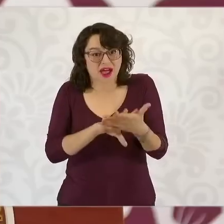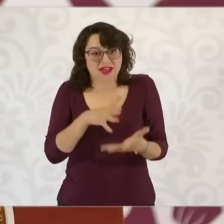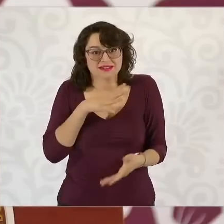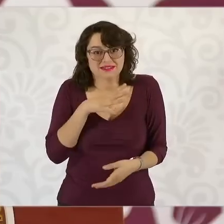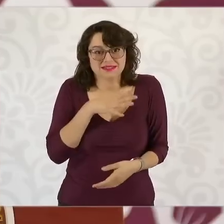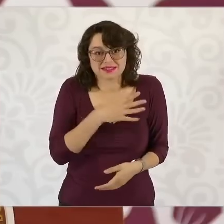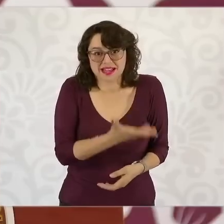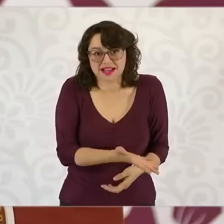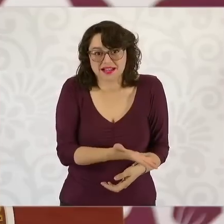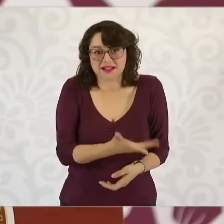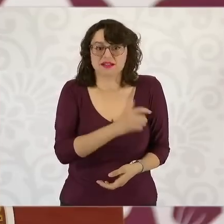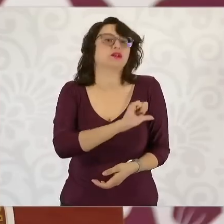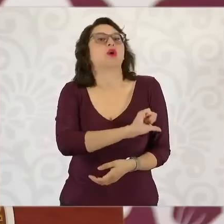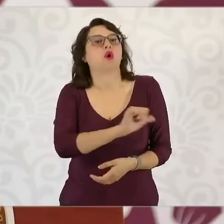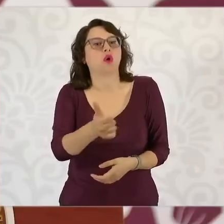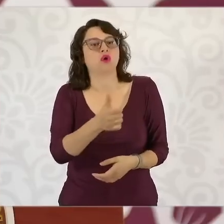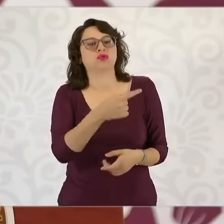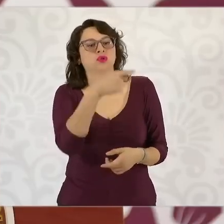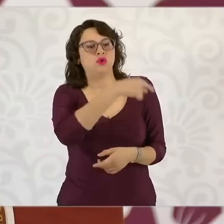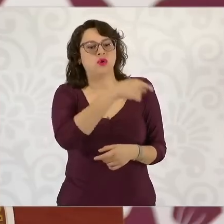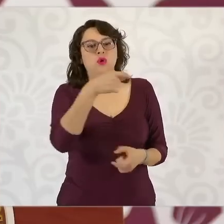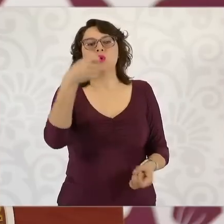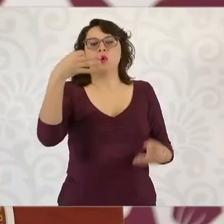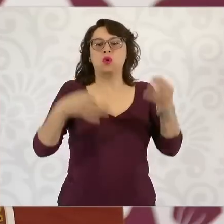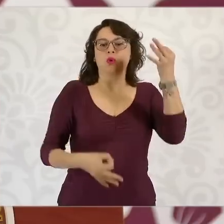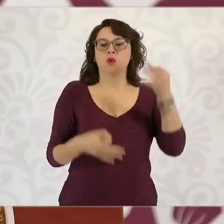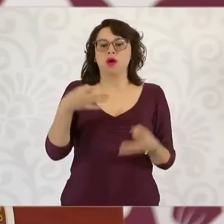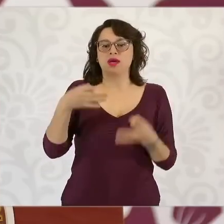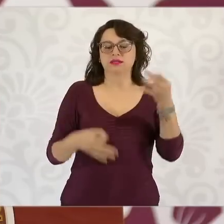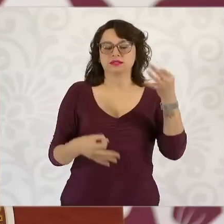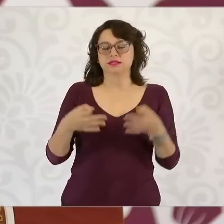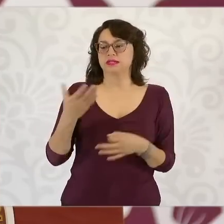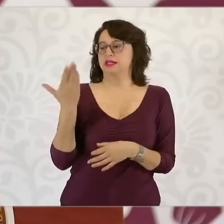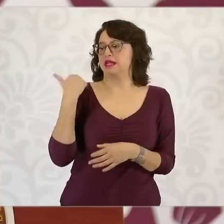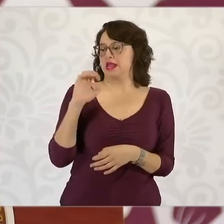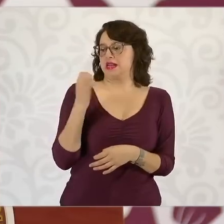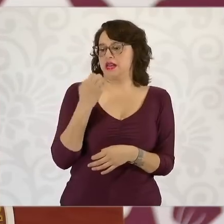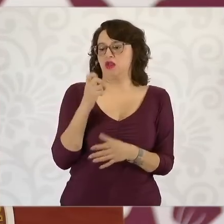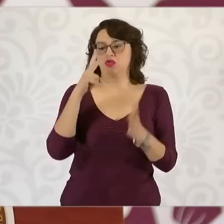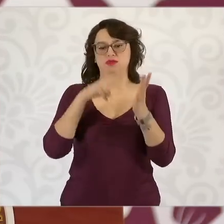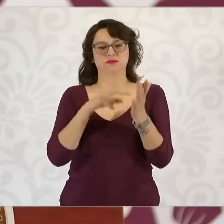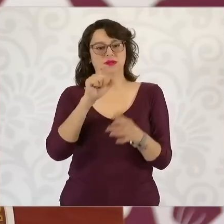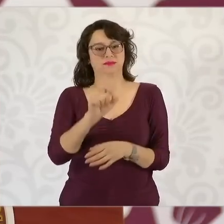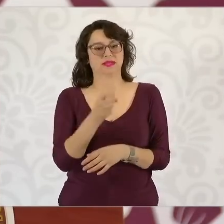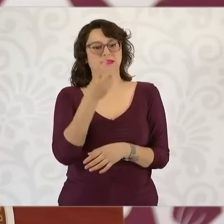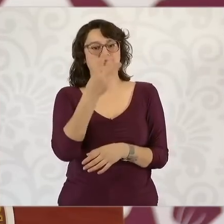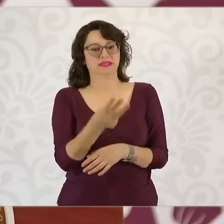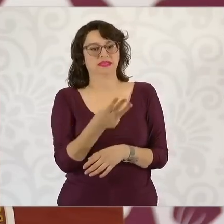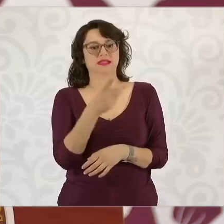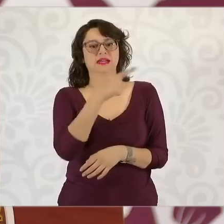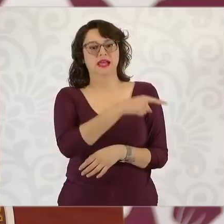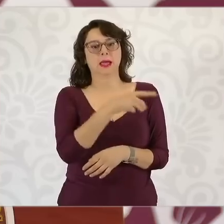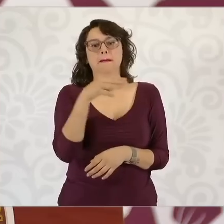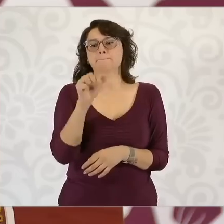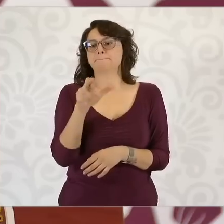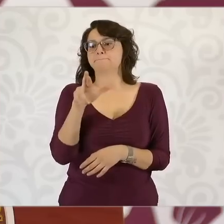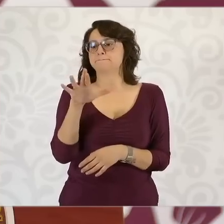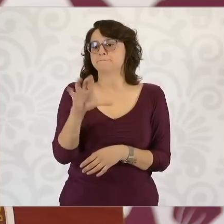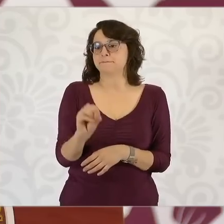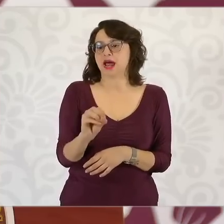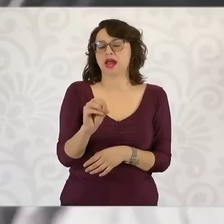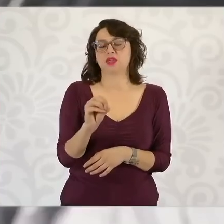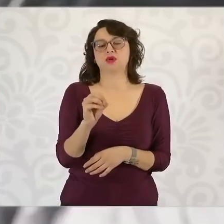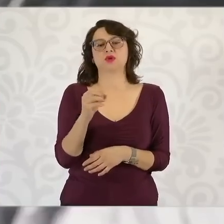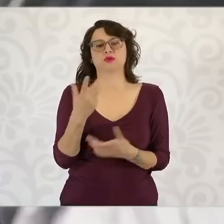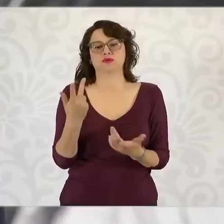casos representativos del juez Gregorio Salazar, por ejemplo, en enero del 2023 ordenó la libertad de Mario Alberto N., sobrino de Osiel Cárdenas